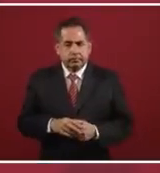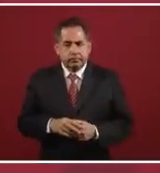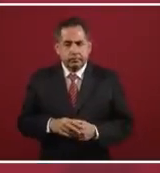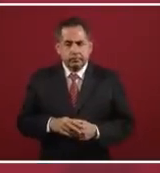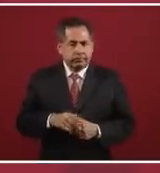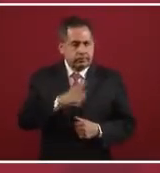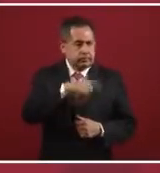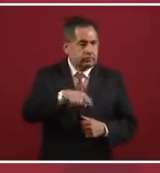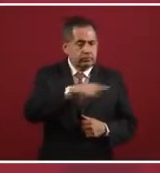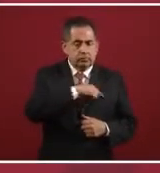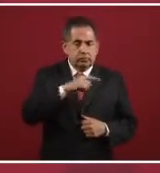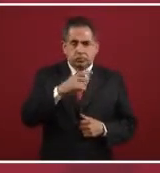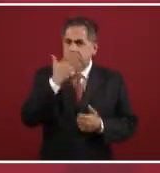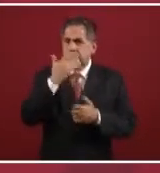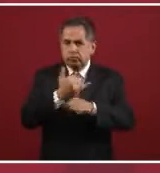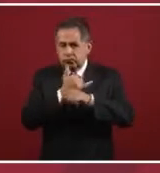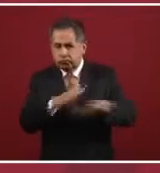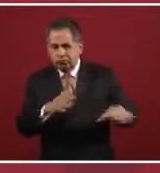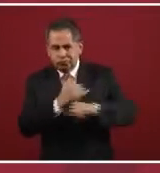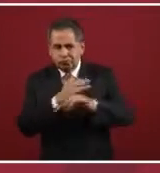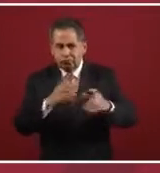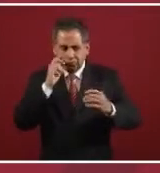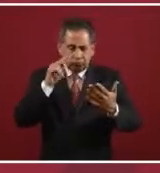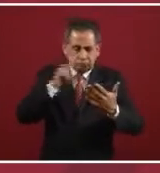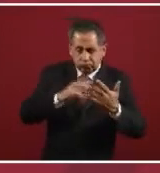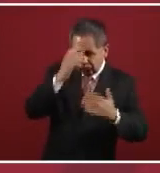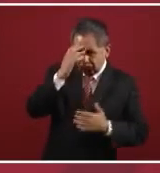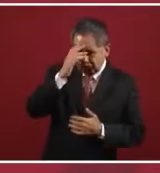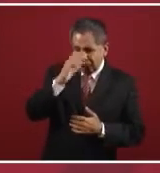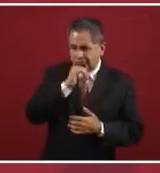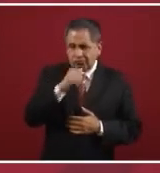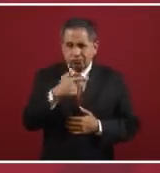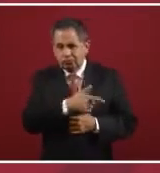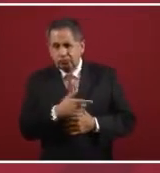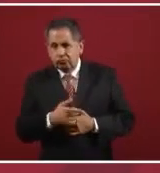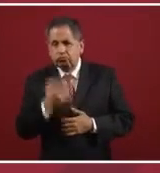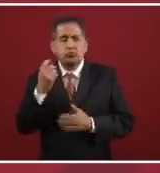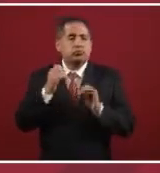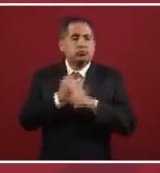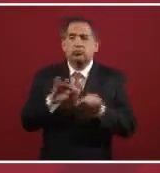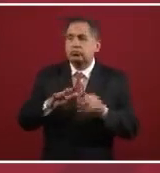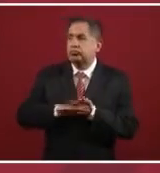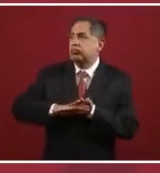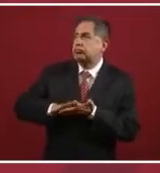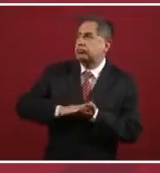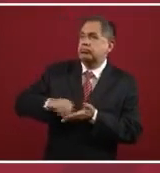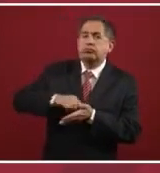no tuviesen la información o la borraran.